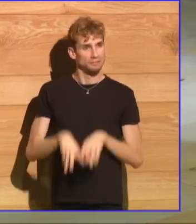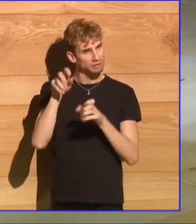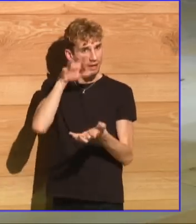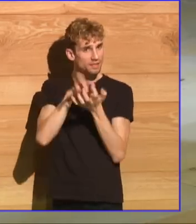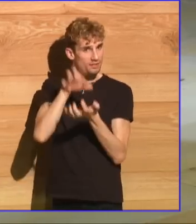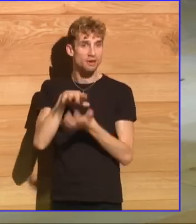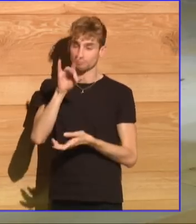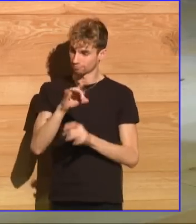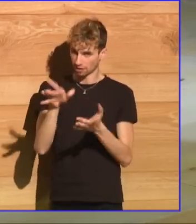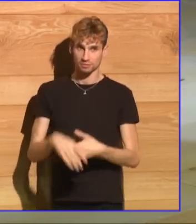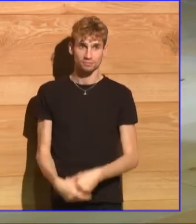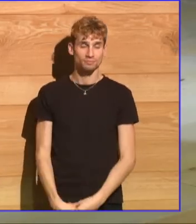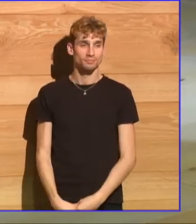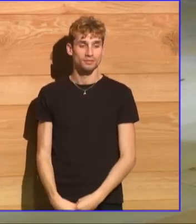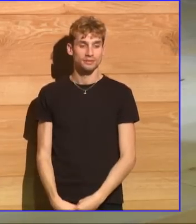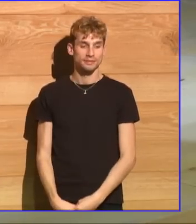bien, Javi.